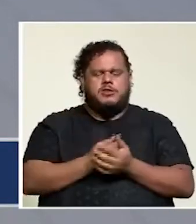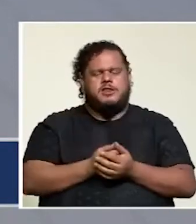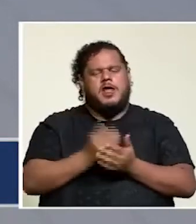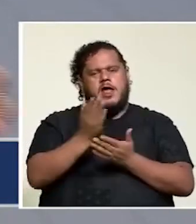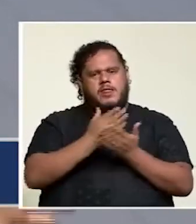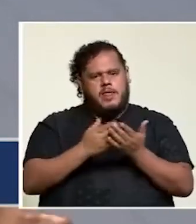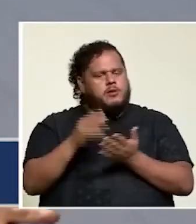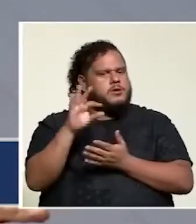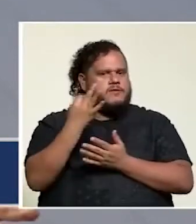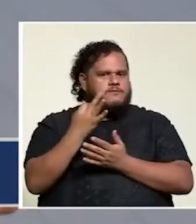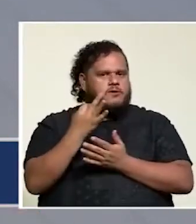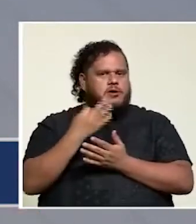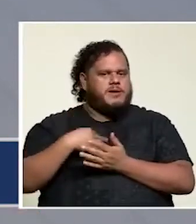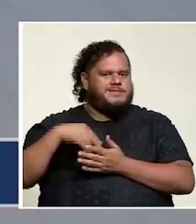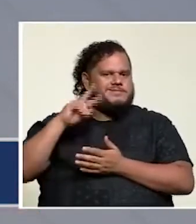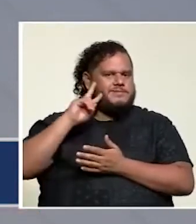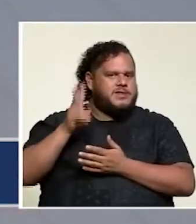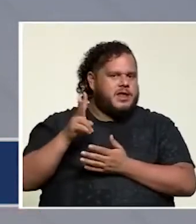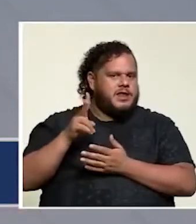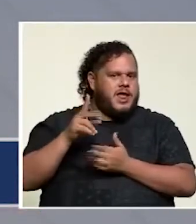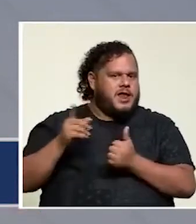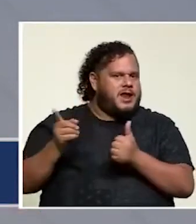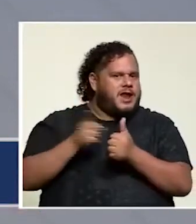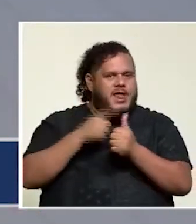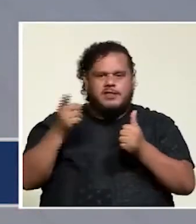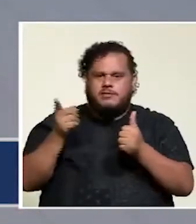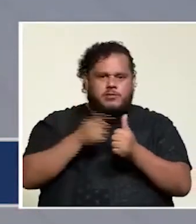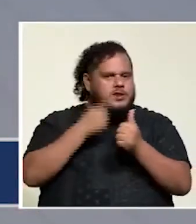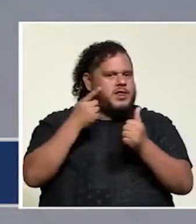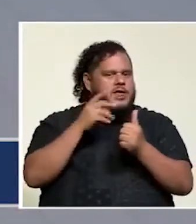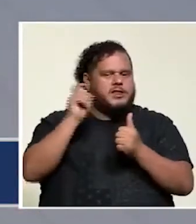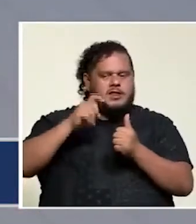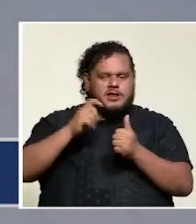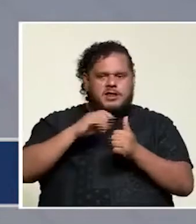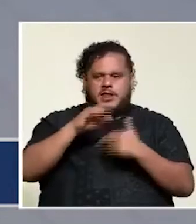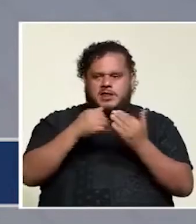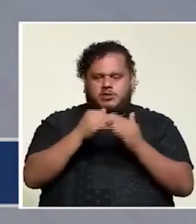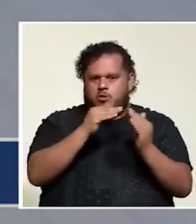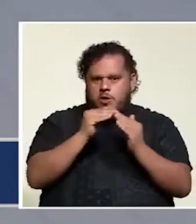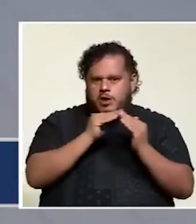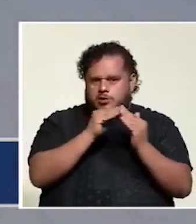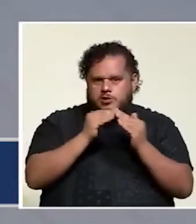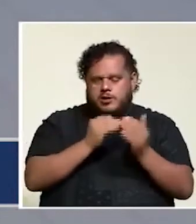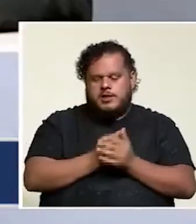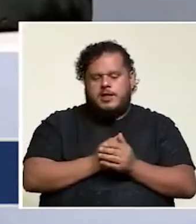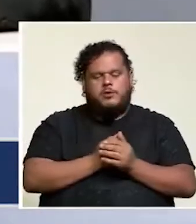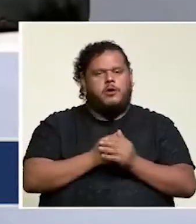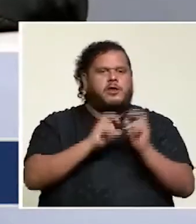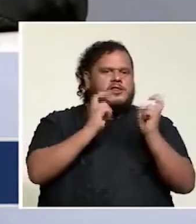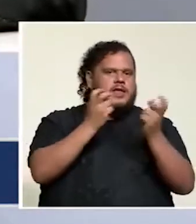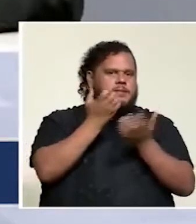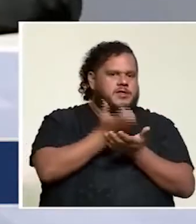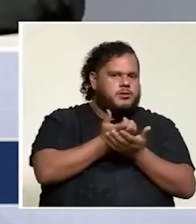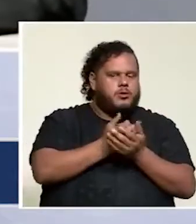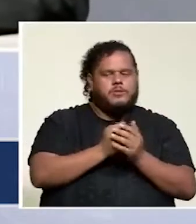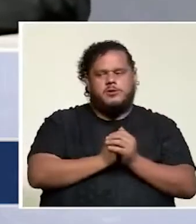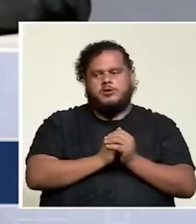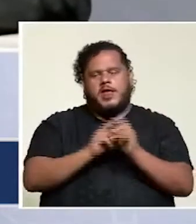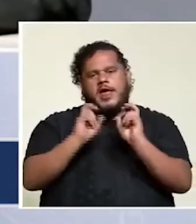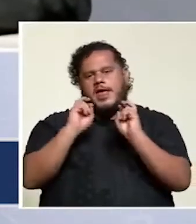alguna forma desatendido las prioridades y las necesidades de la ciudadanía, ¿verdad? Los temas económicos, los